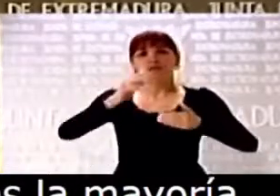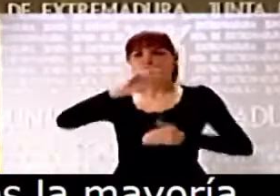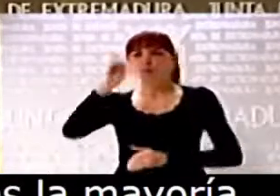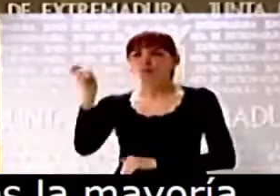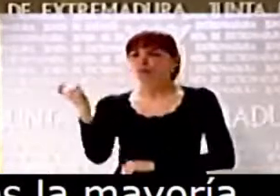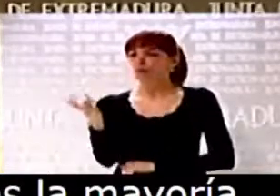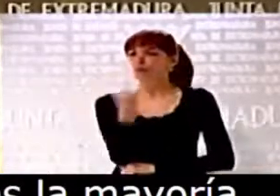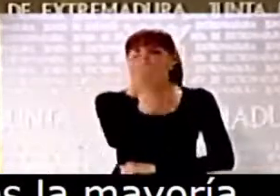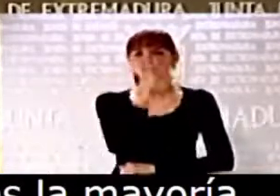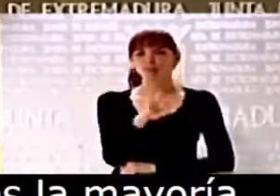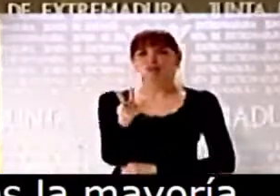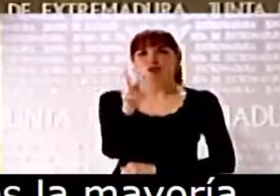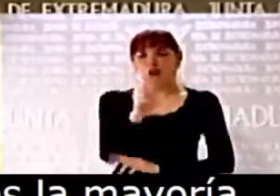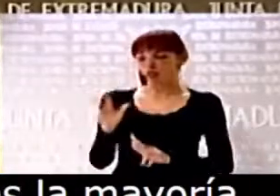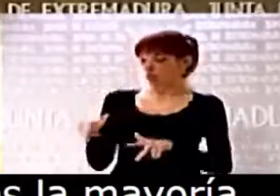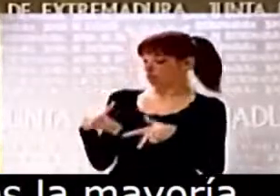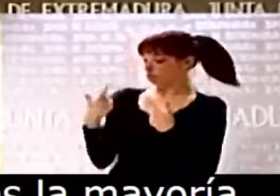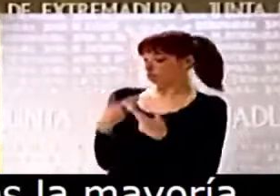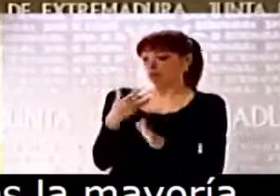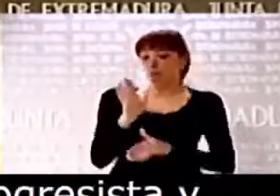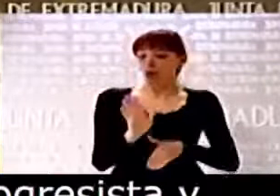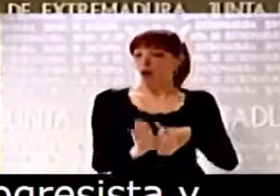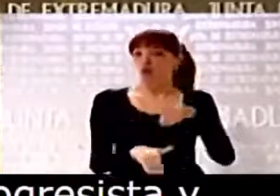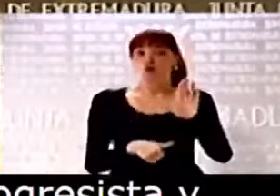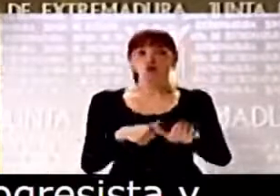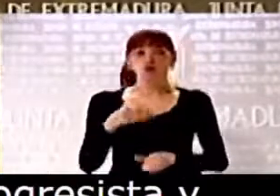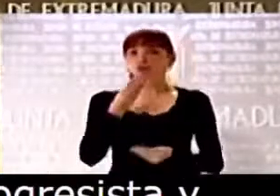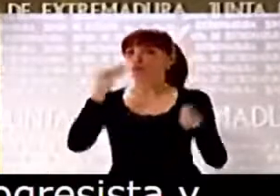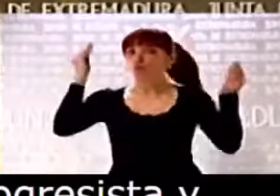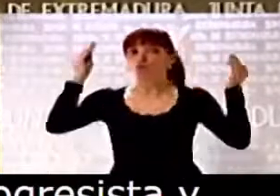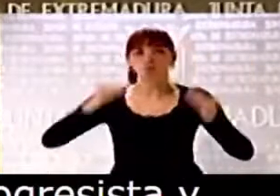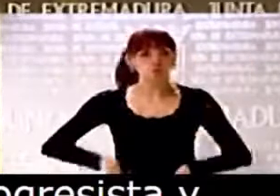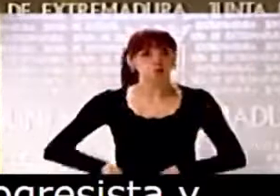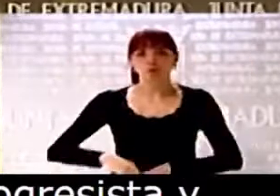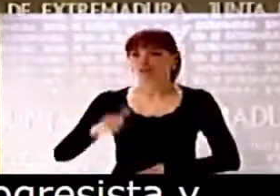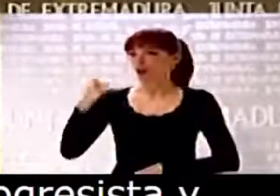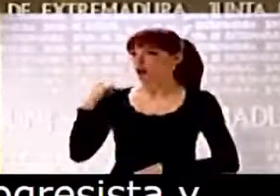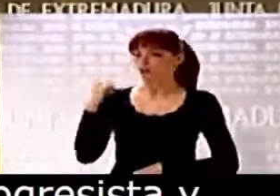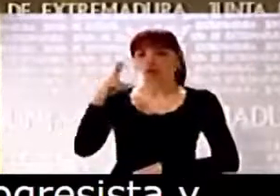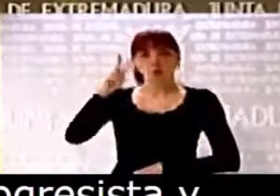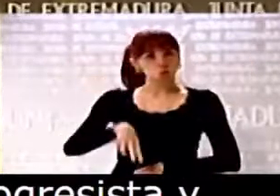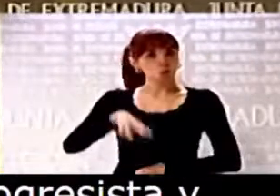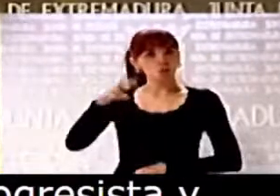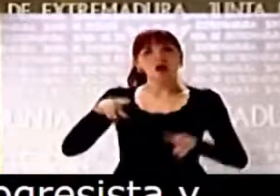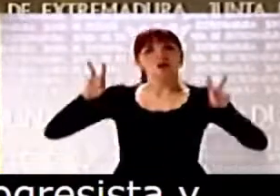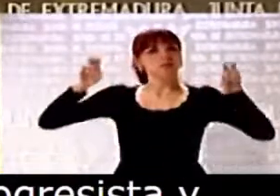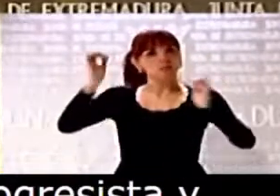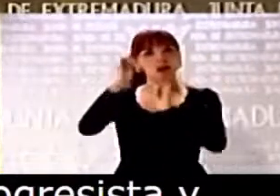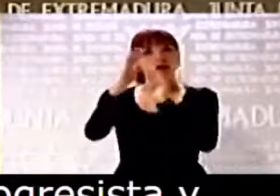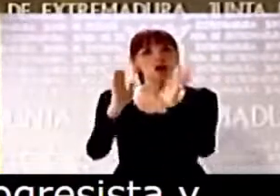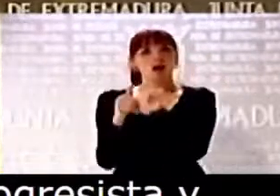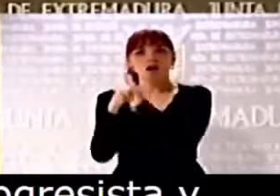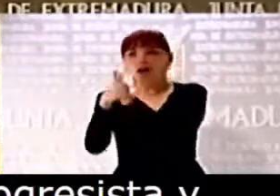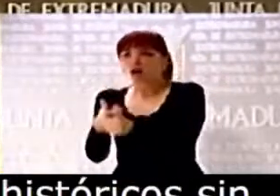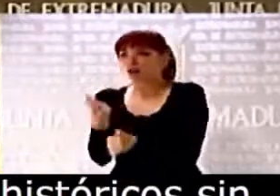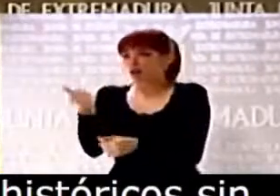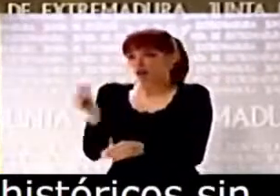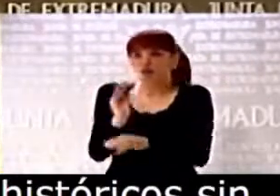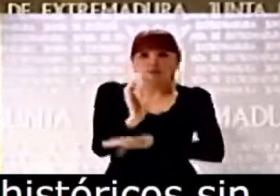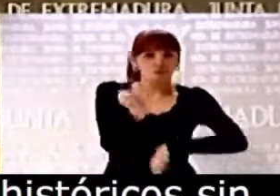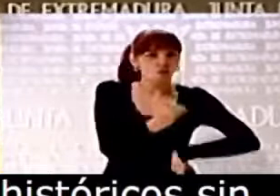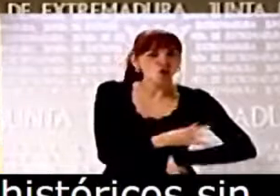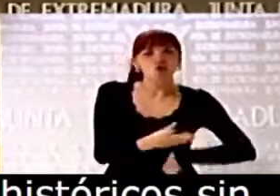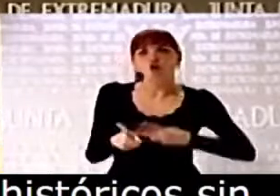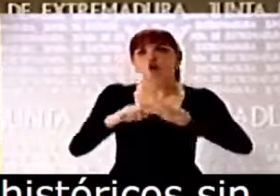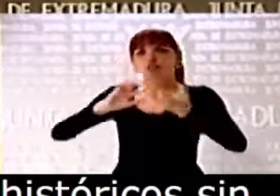nos está permitiendo dar pasos históricos, absolutamente sin precedentes, en materia de atención a la dependencia, de inversión a los fondos, de